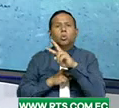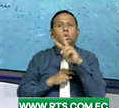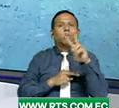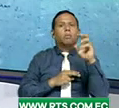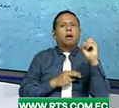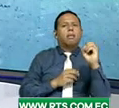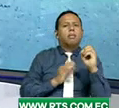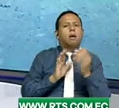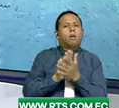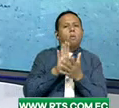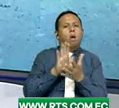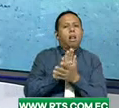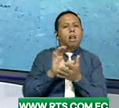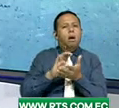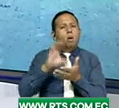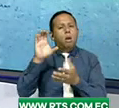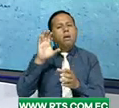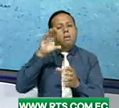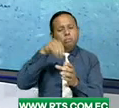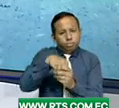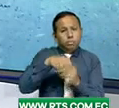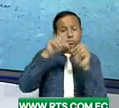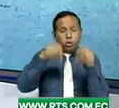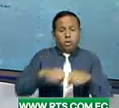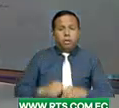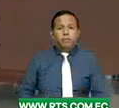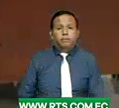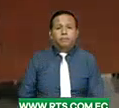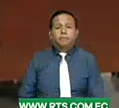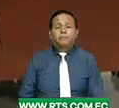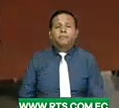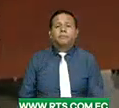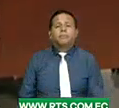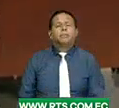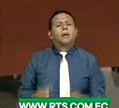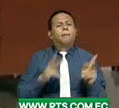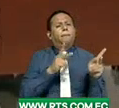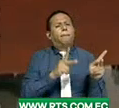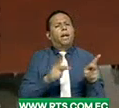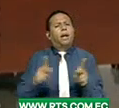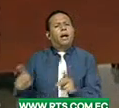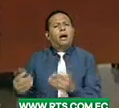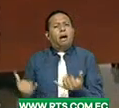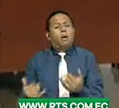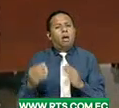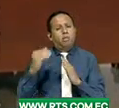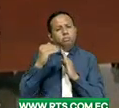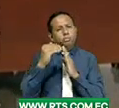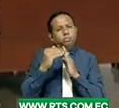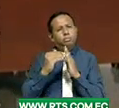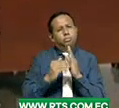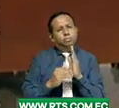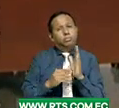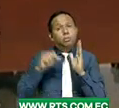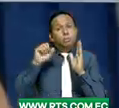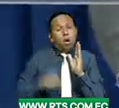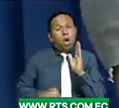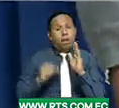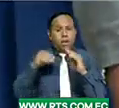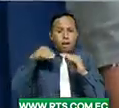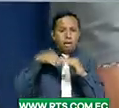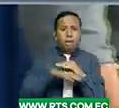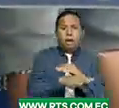nivel nacional en esa primera fase. Es un plan en el que establecieron protocolos para proceder dentro y fuera de